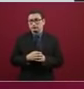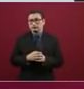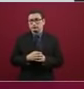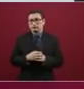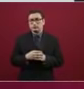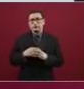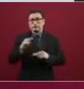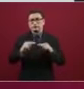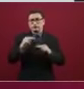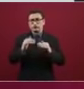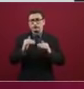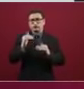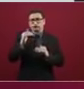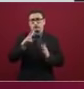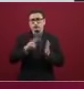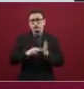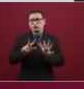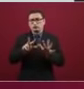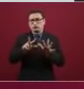hay un incremento a